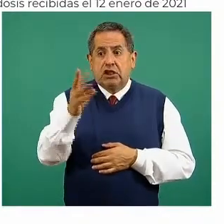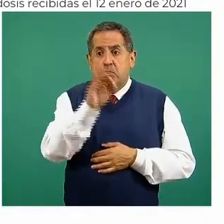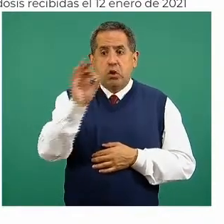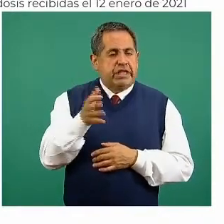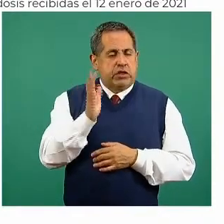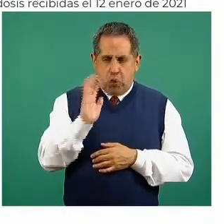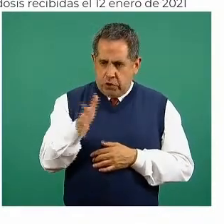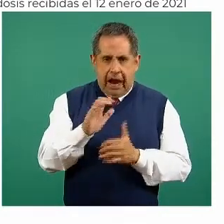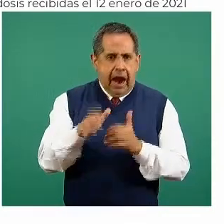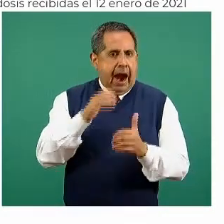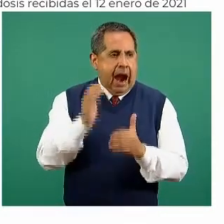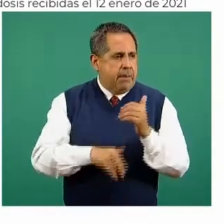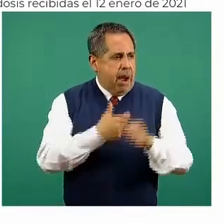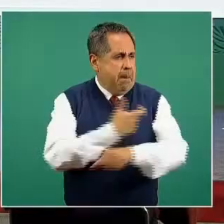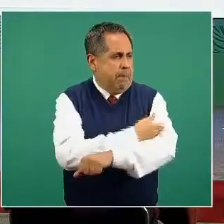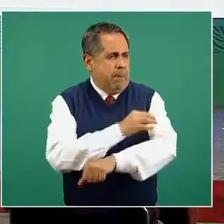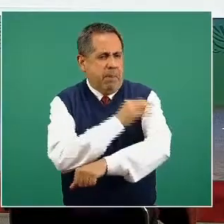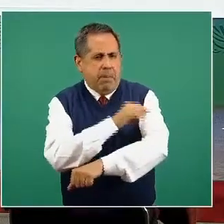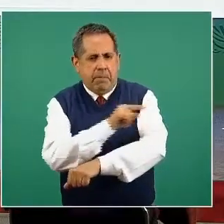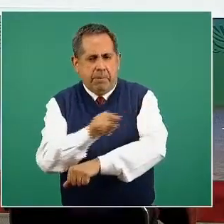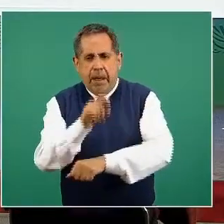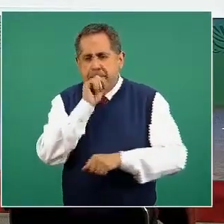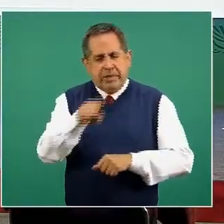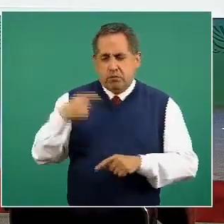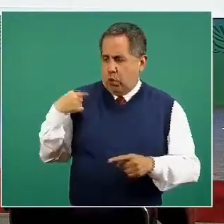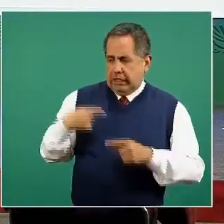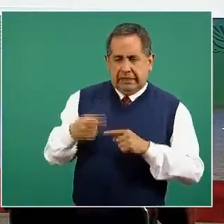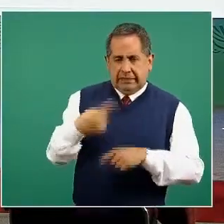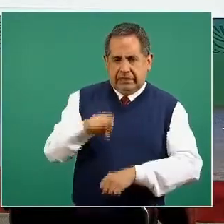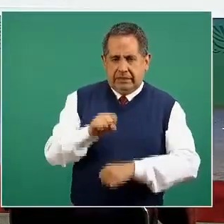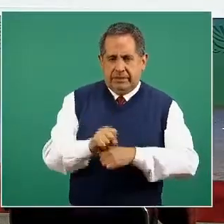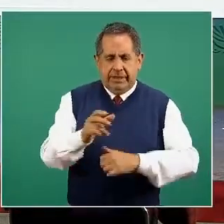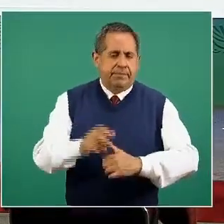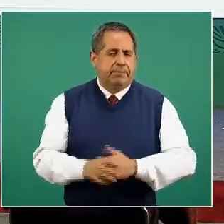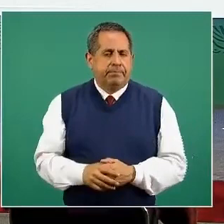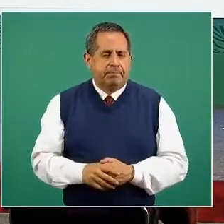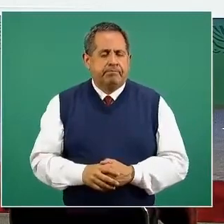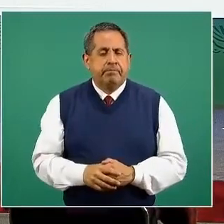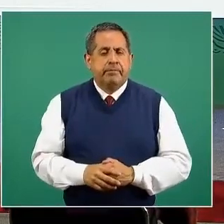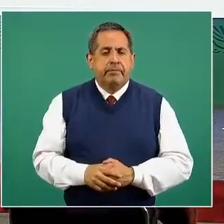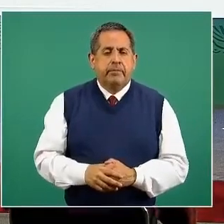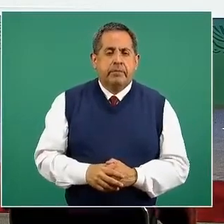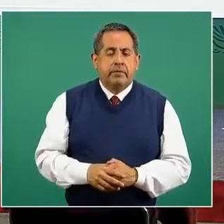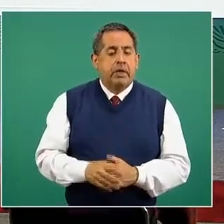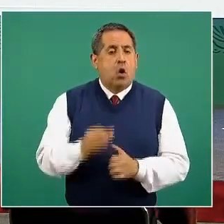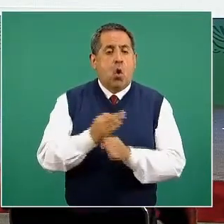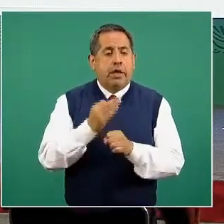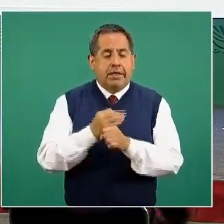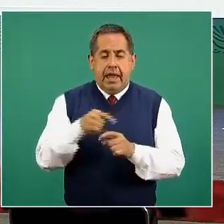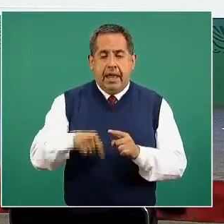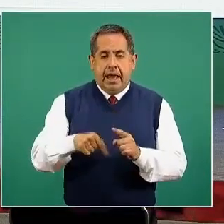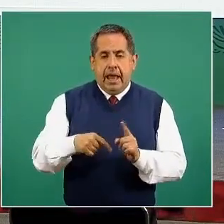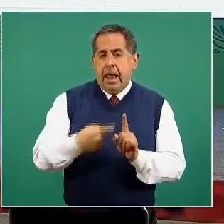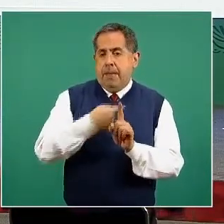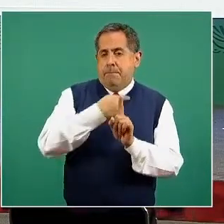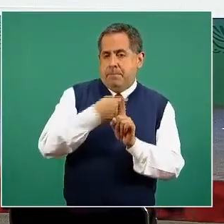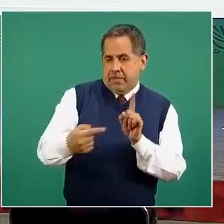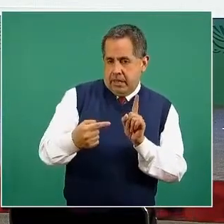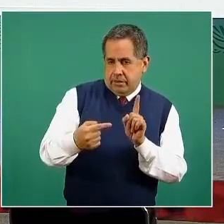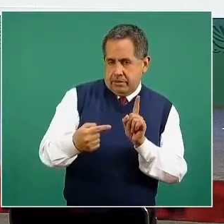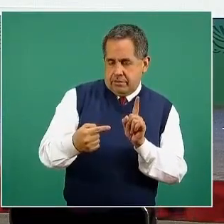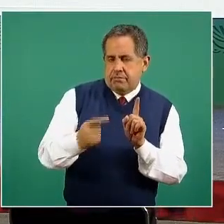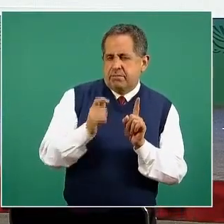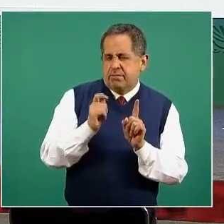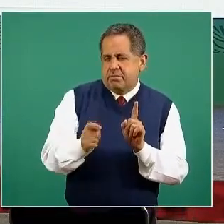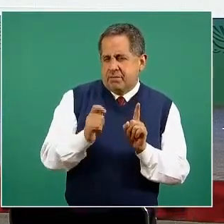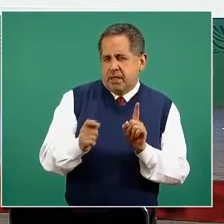así respectivamente con los paquetes de esta semana. La siguiente, por favor. Estamos a mitad del periodo